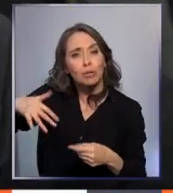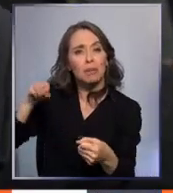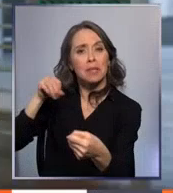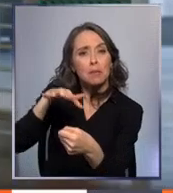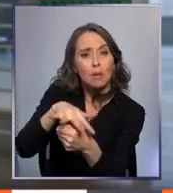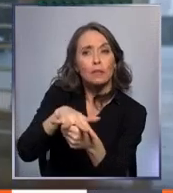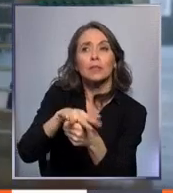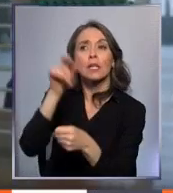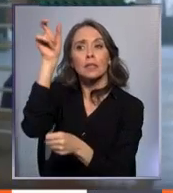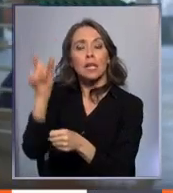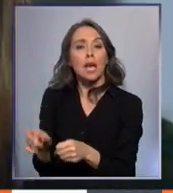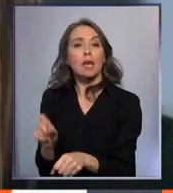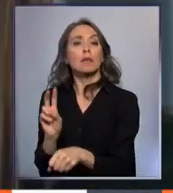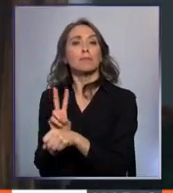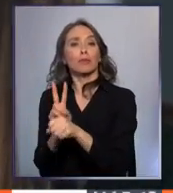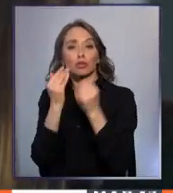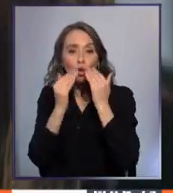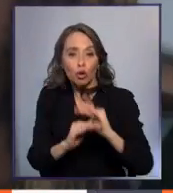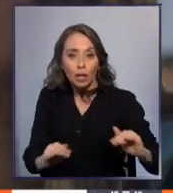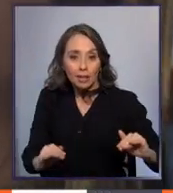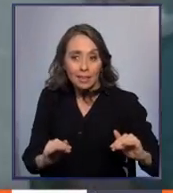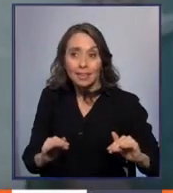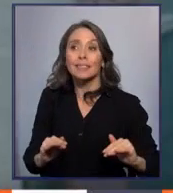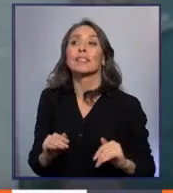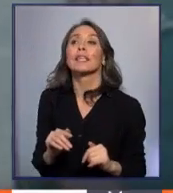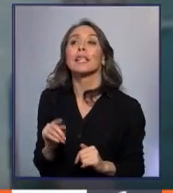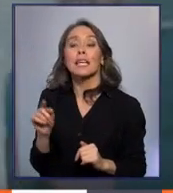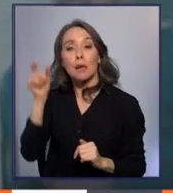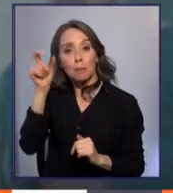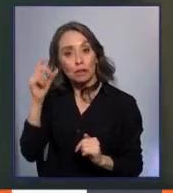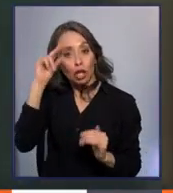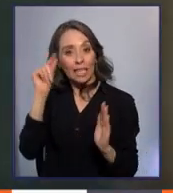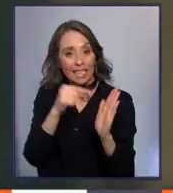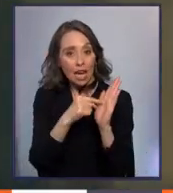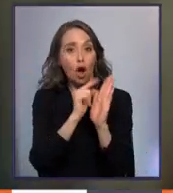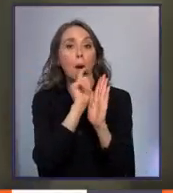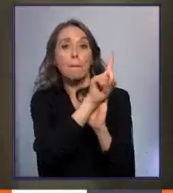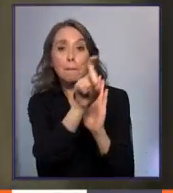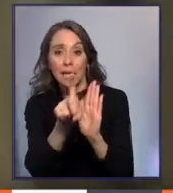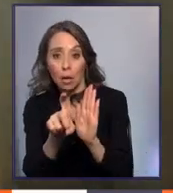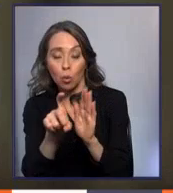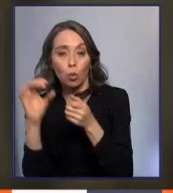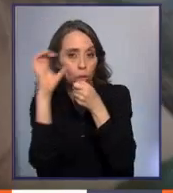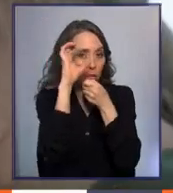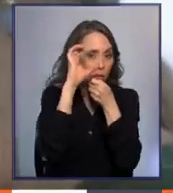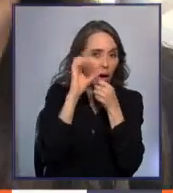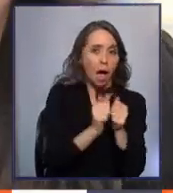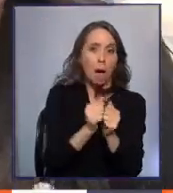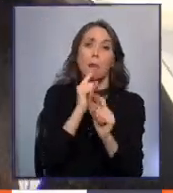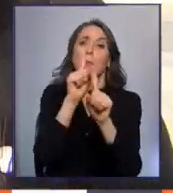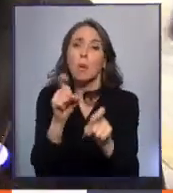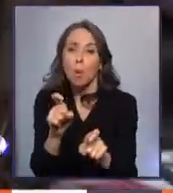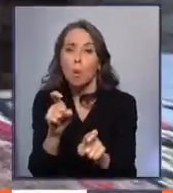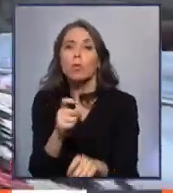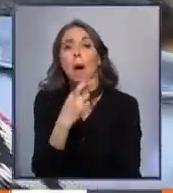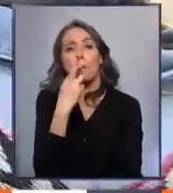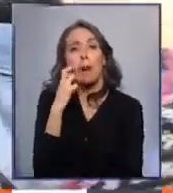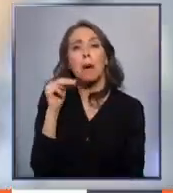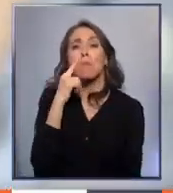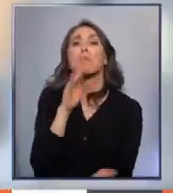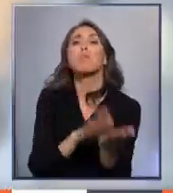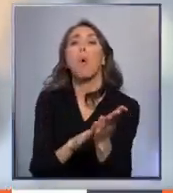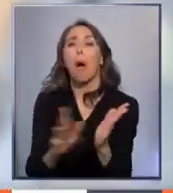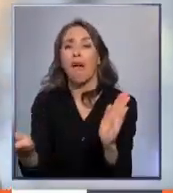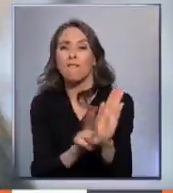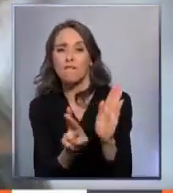estos profesionales. Junto a los creadores del test, salimos a la calle a poner a prueba a padres y madres. La mayoría